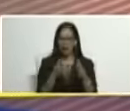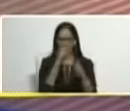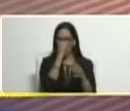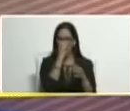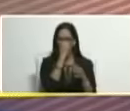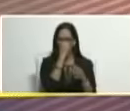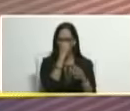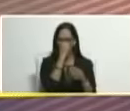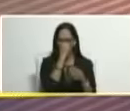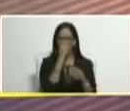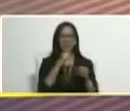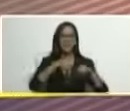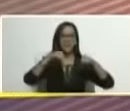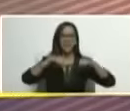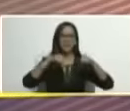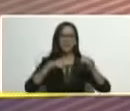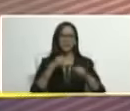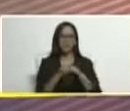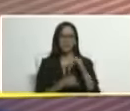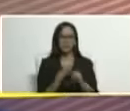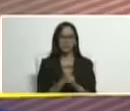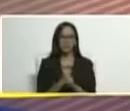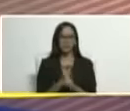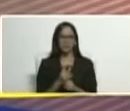mercados internacionales.